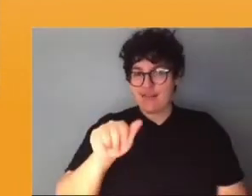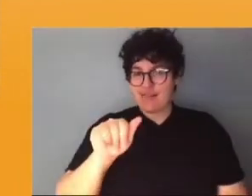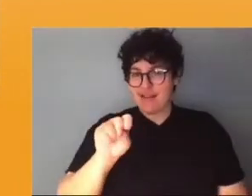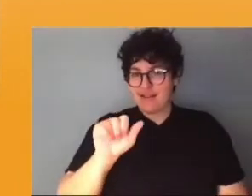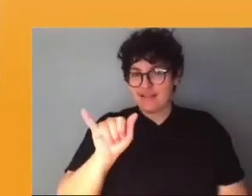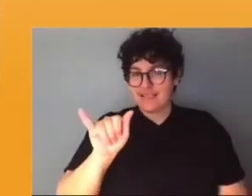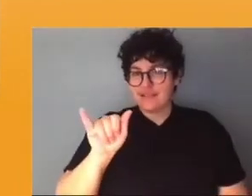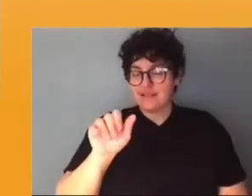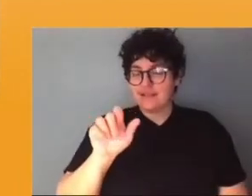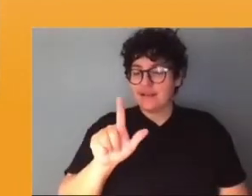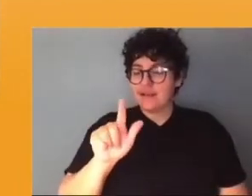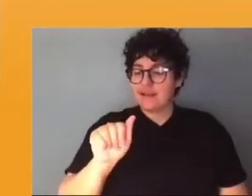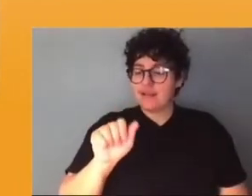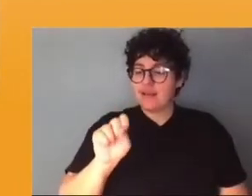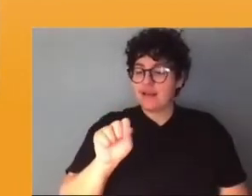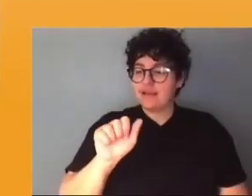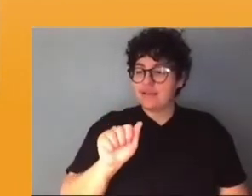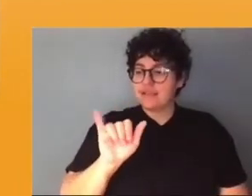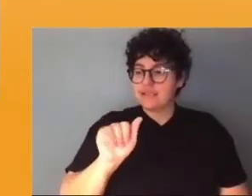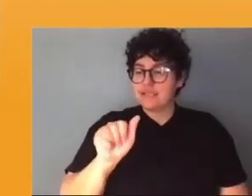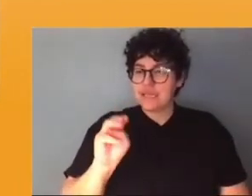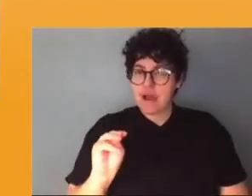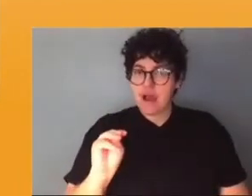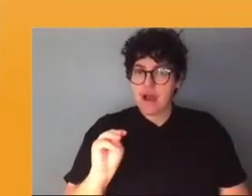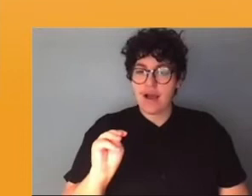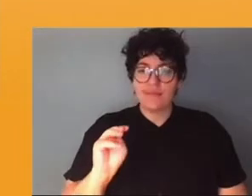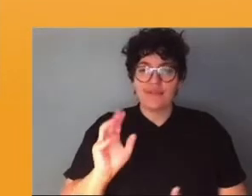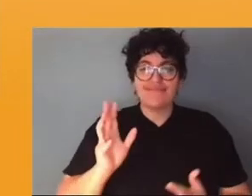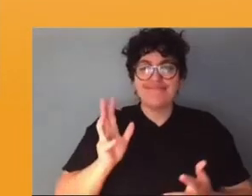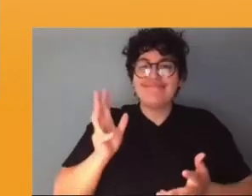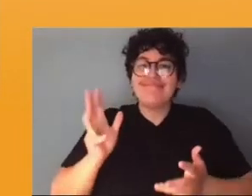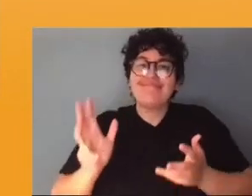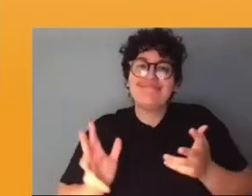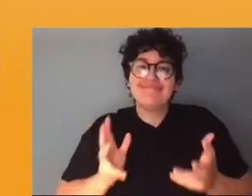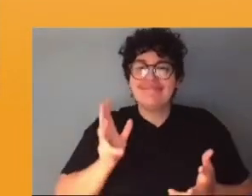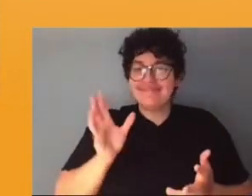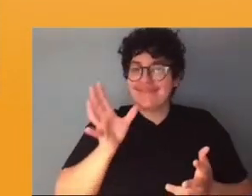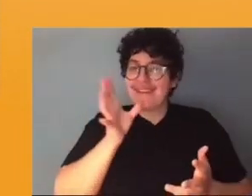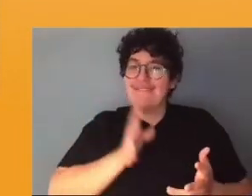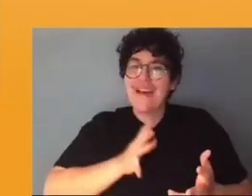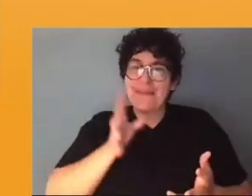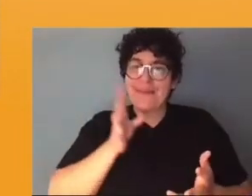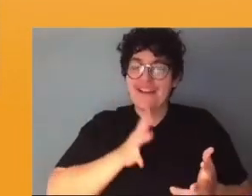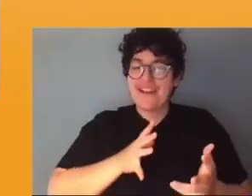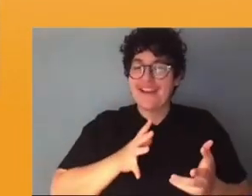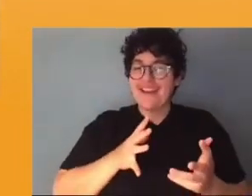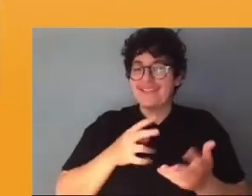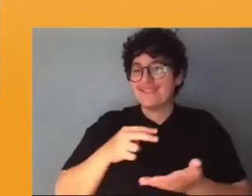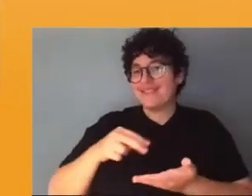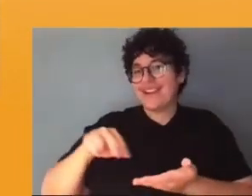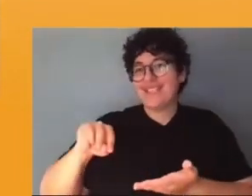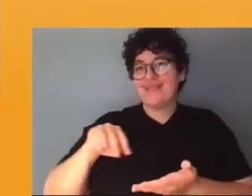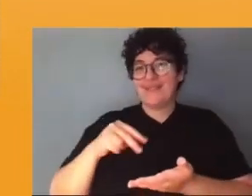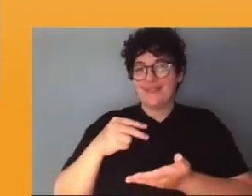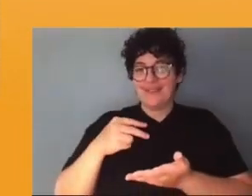muy femenina y fácil de llevar, con mucha gracia, esa subcategoría de los bailes.